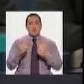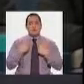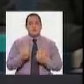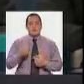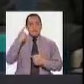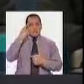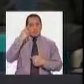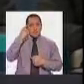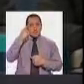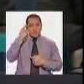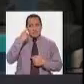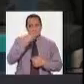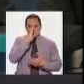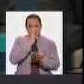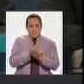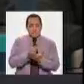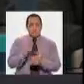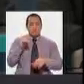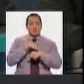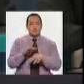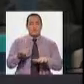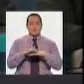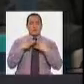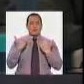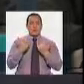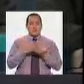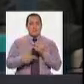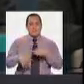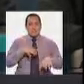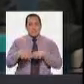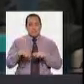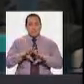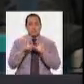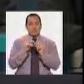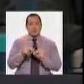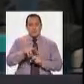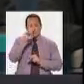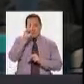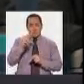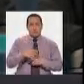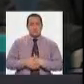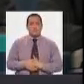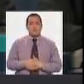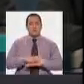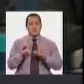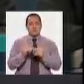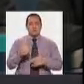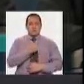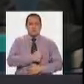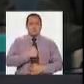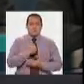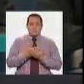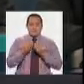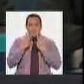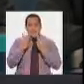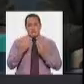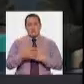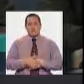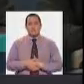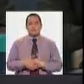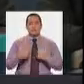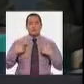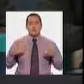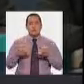se reflexione seriamente sobre el daño que se está haciendo al país con este penoso asunto.